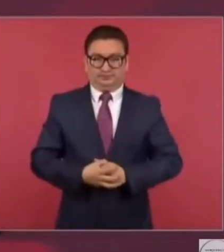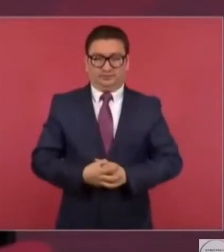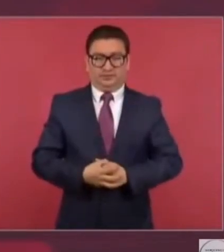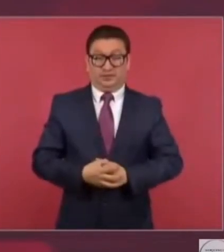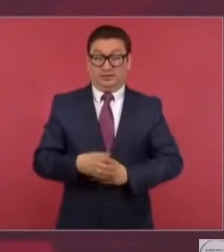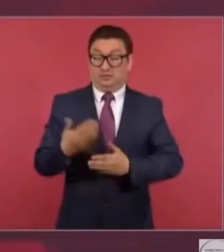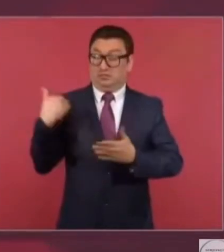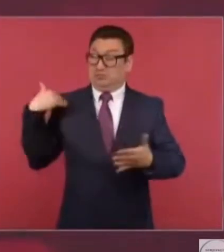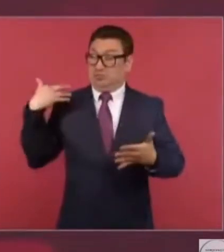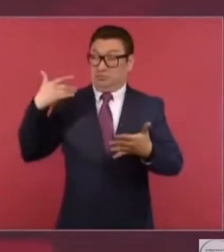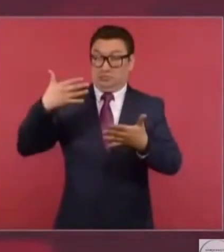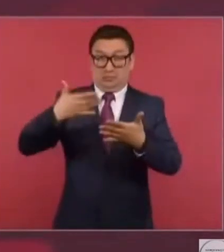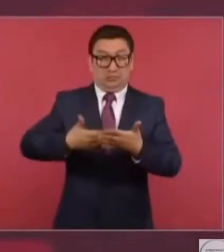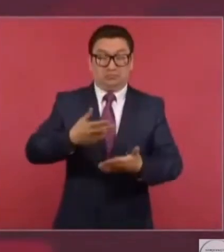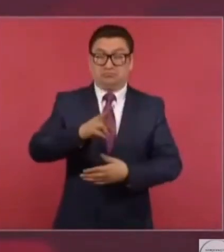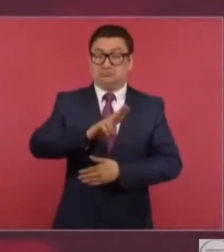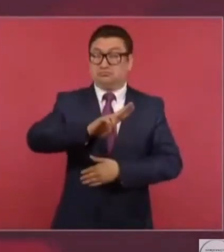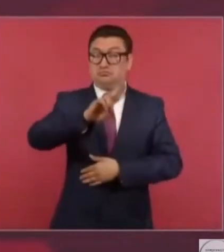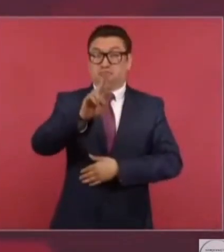Nunca.